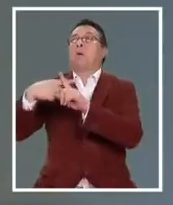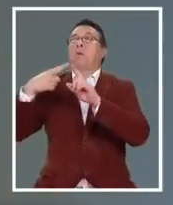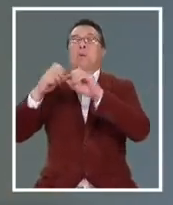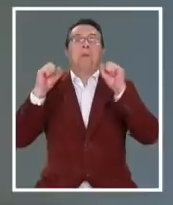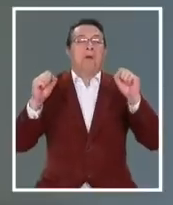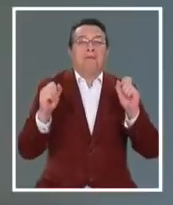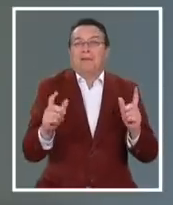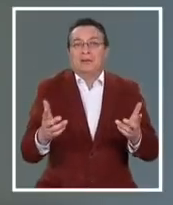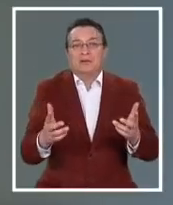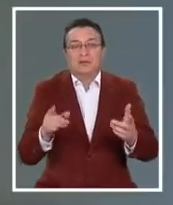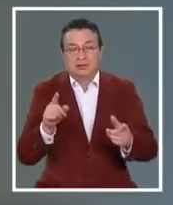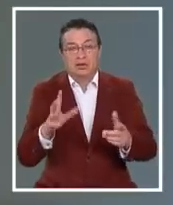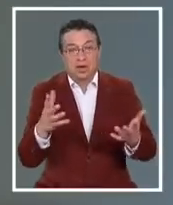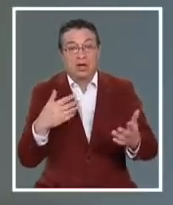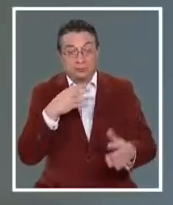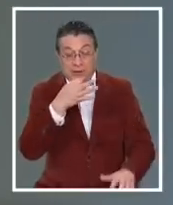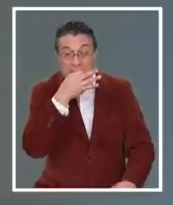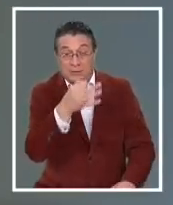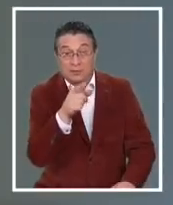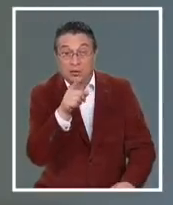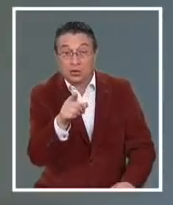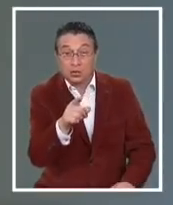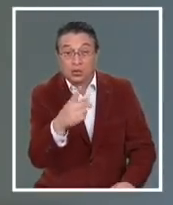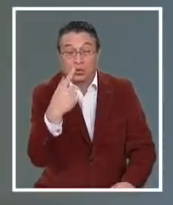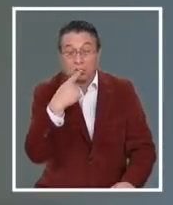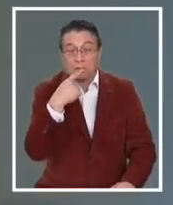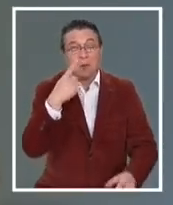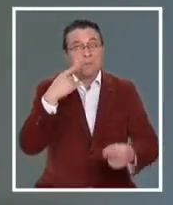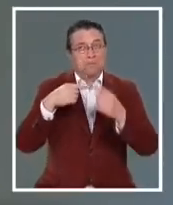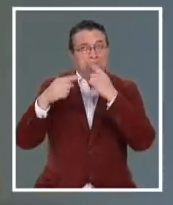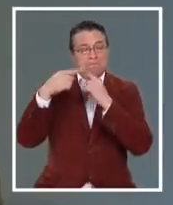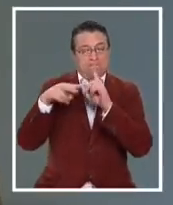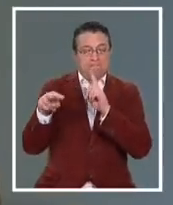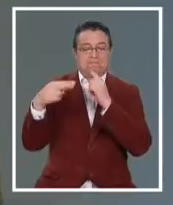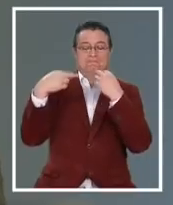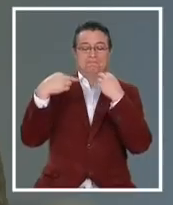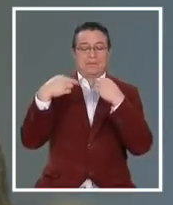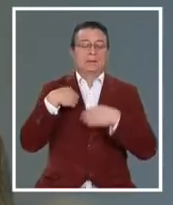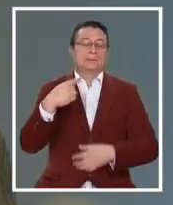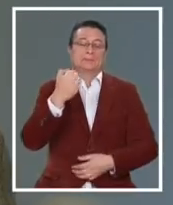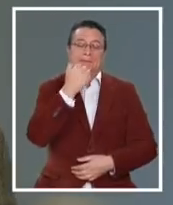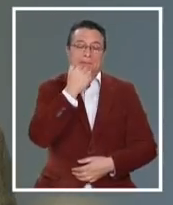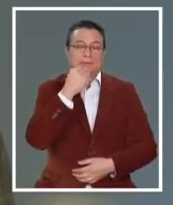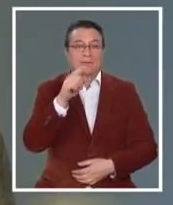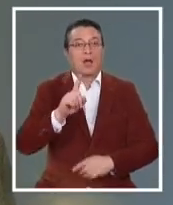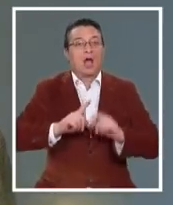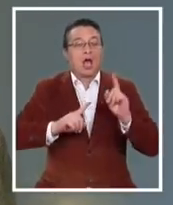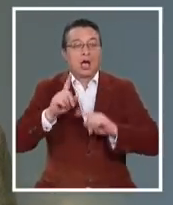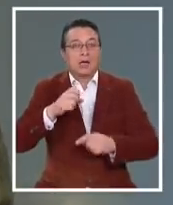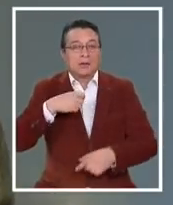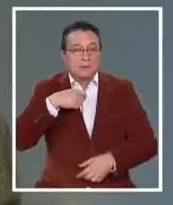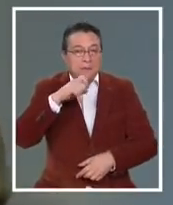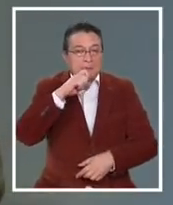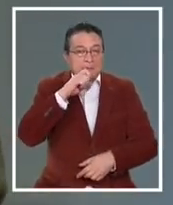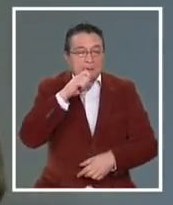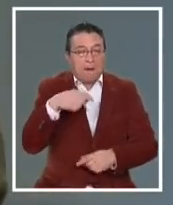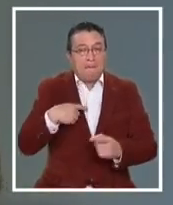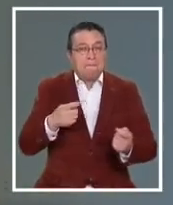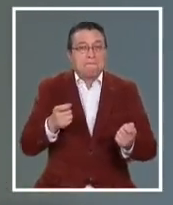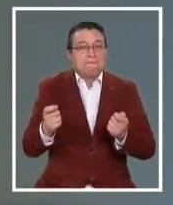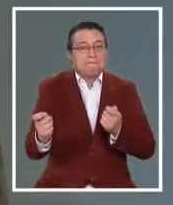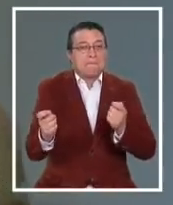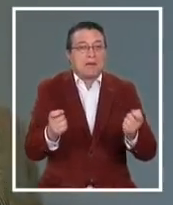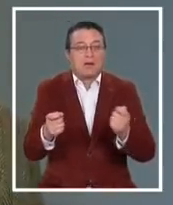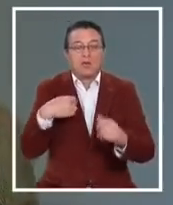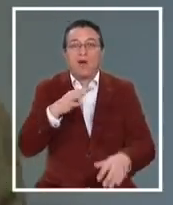no es reacción? Y quiero saber si usted tiene alguna autocrítica como oposición a cierta mezquindad con el manejo, como si